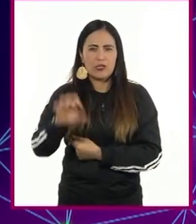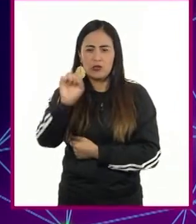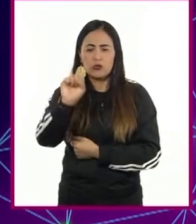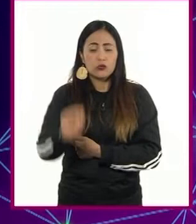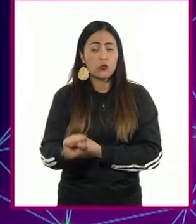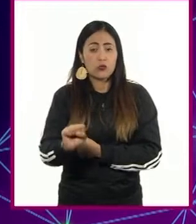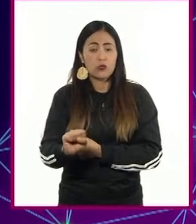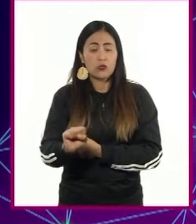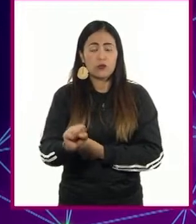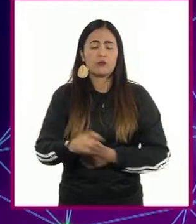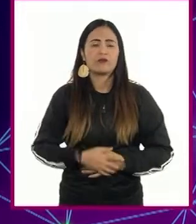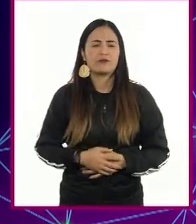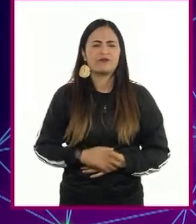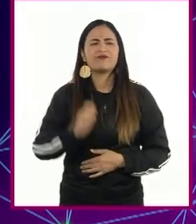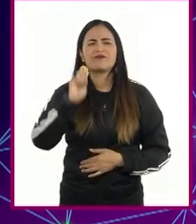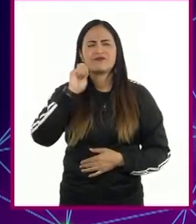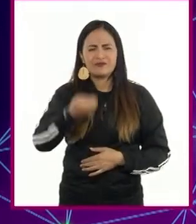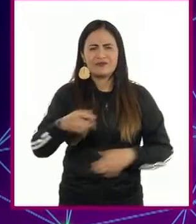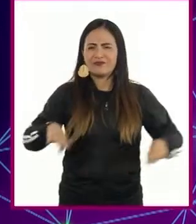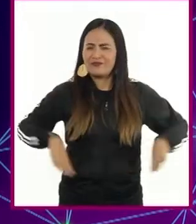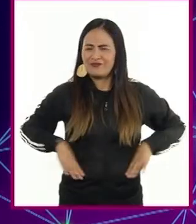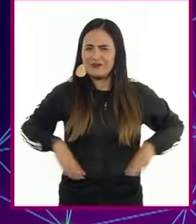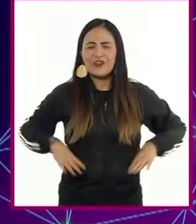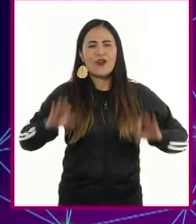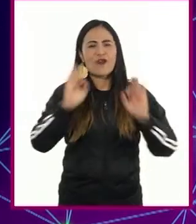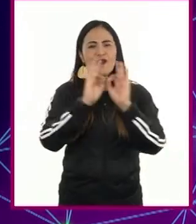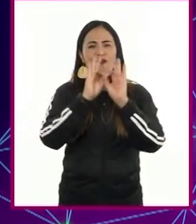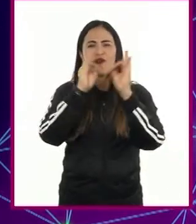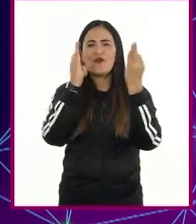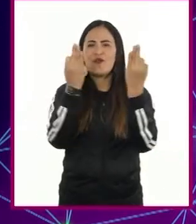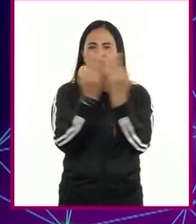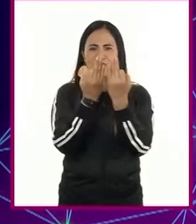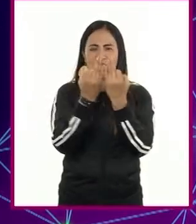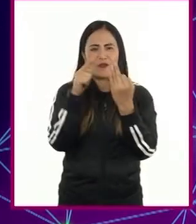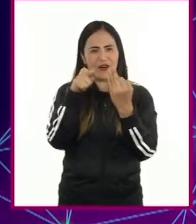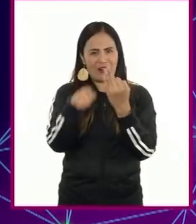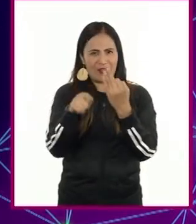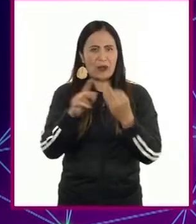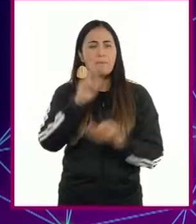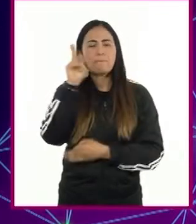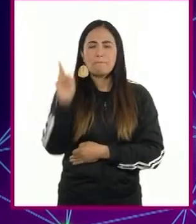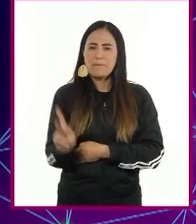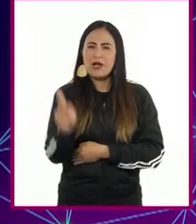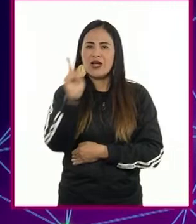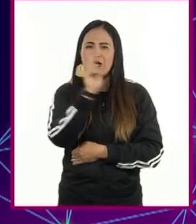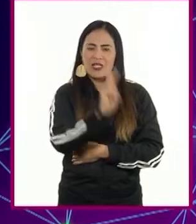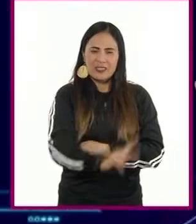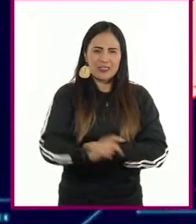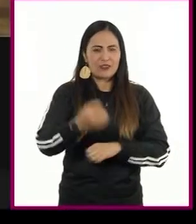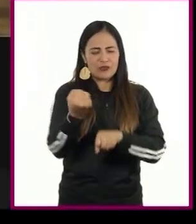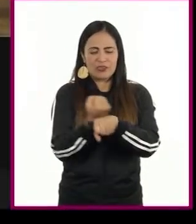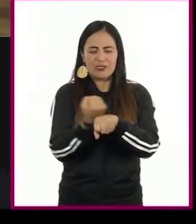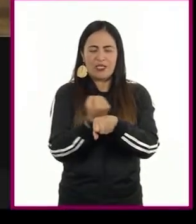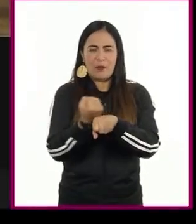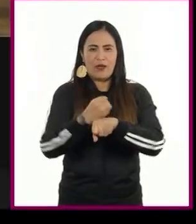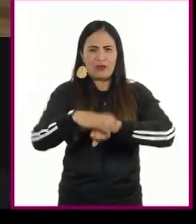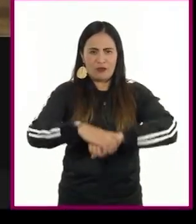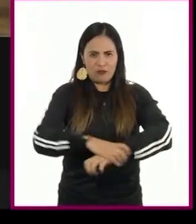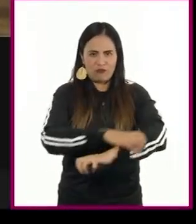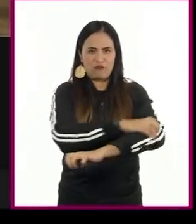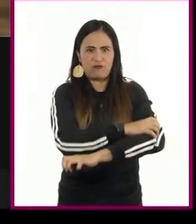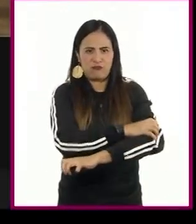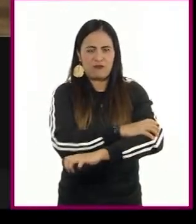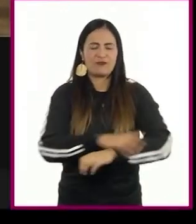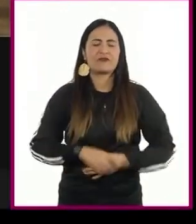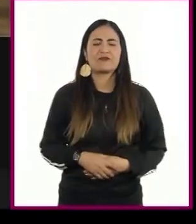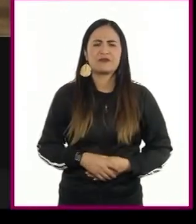una característica muy peculiar en su forma geográfica, ya que se asemeja a la de una bota. Maestro Pacioli,